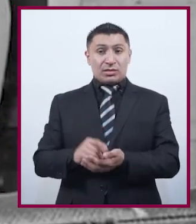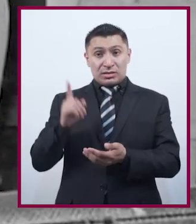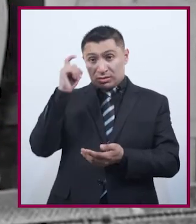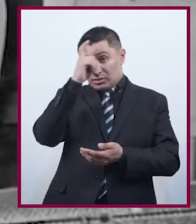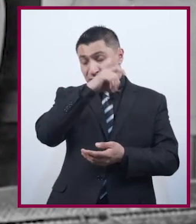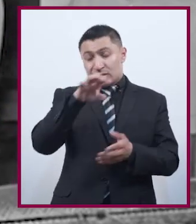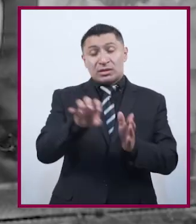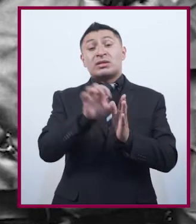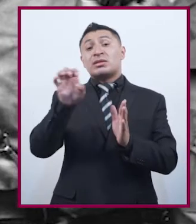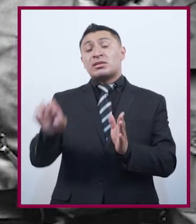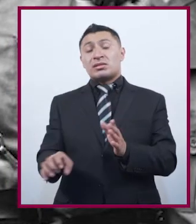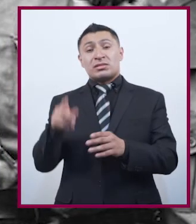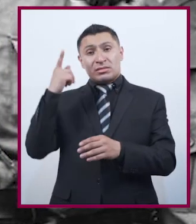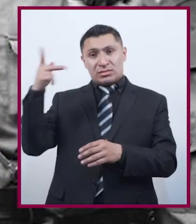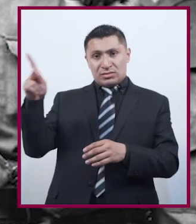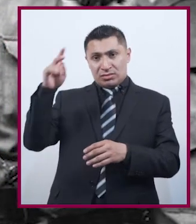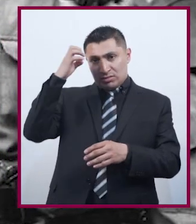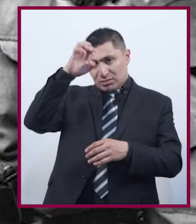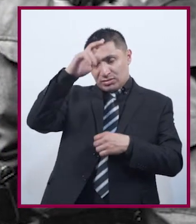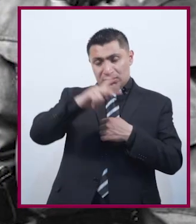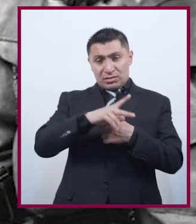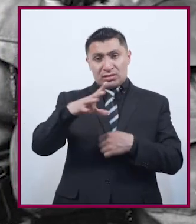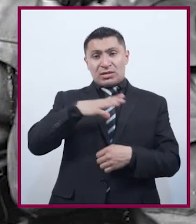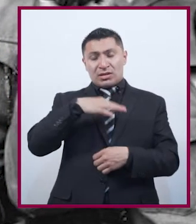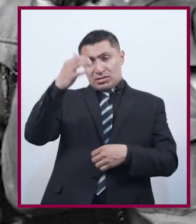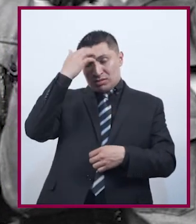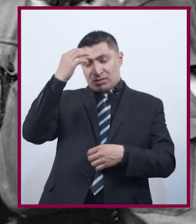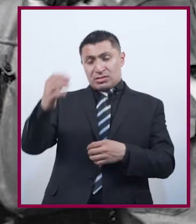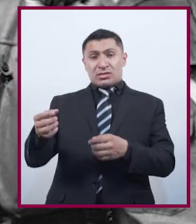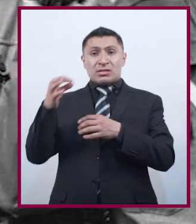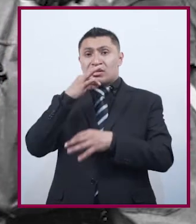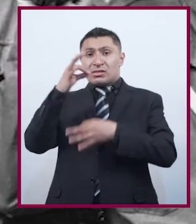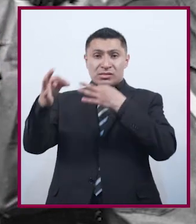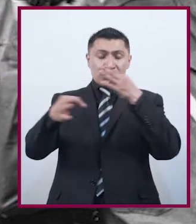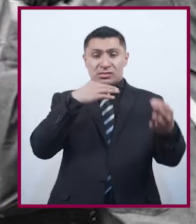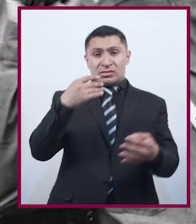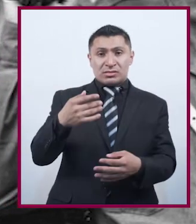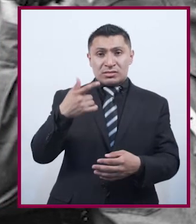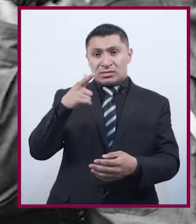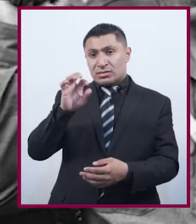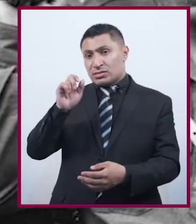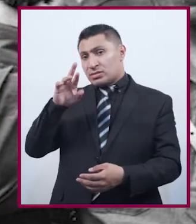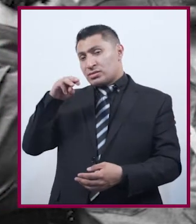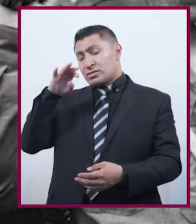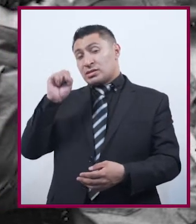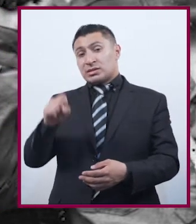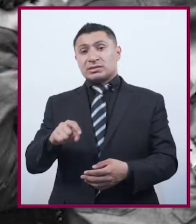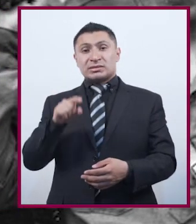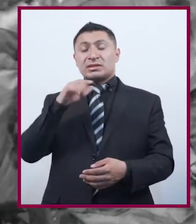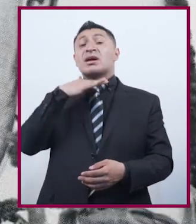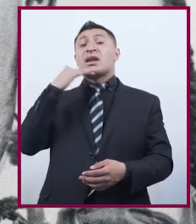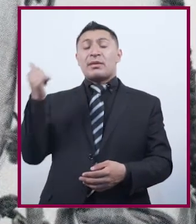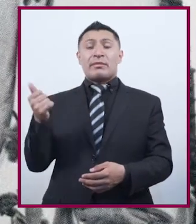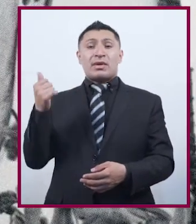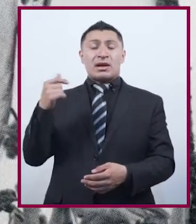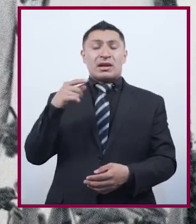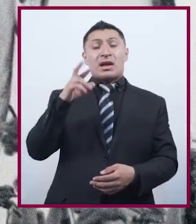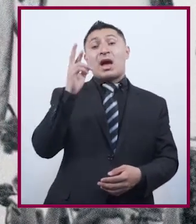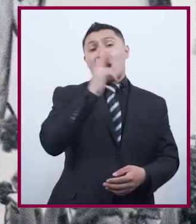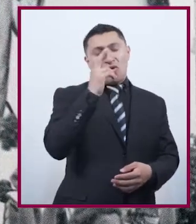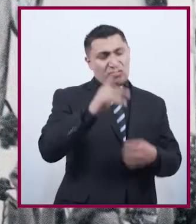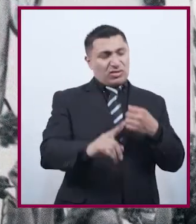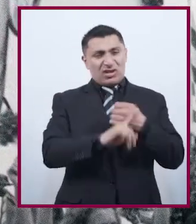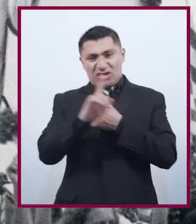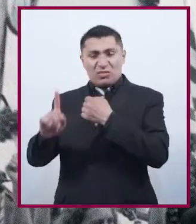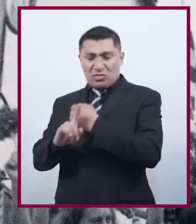derechos femeninos. Por ejemplo, en Europa se comienzan a anunciar los gérmenes del fascismo en Alemania y del